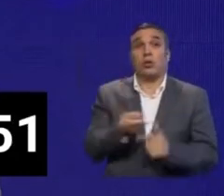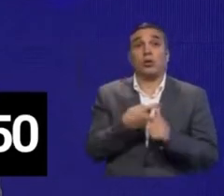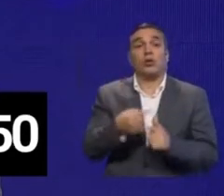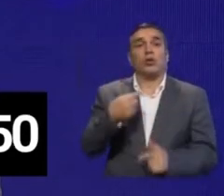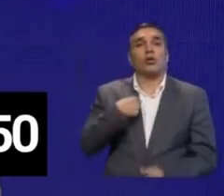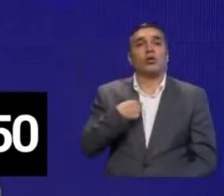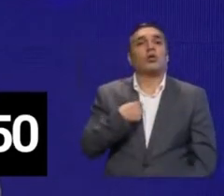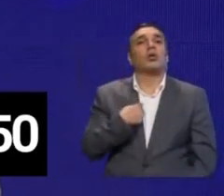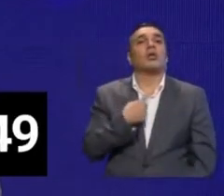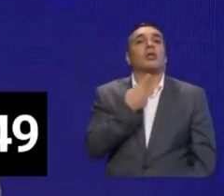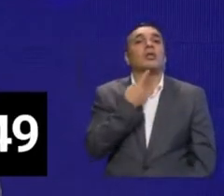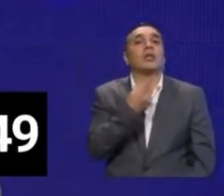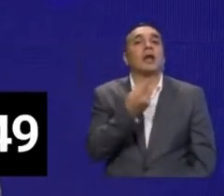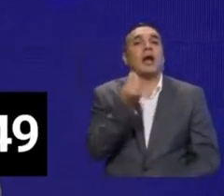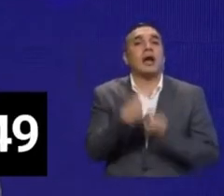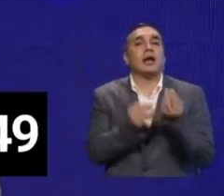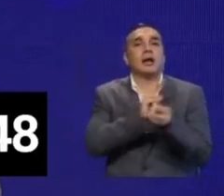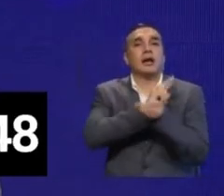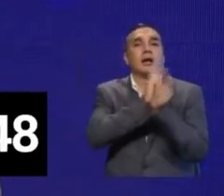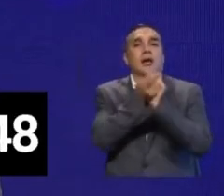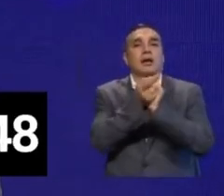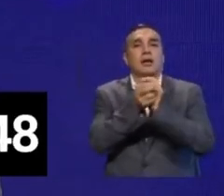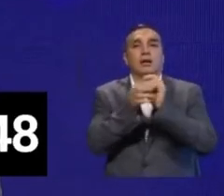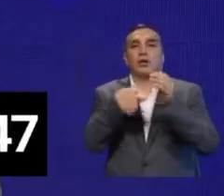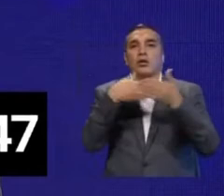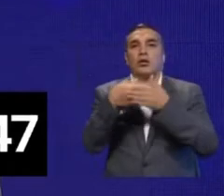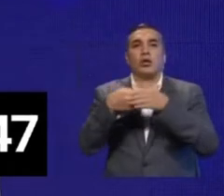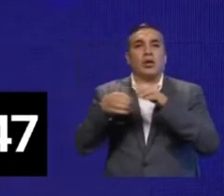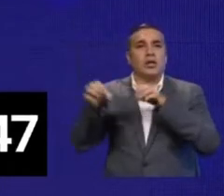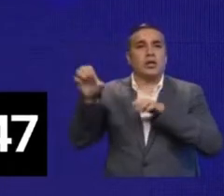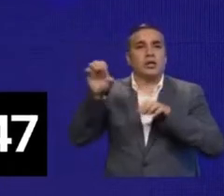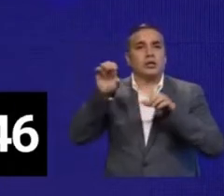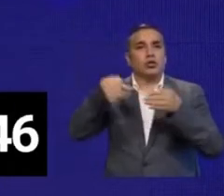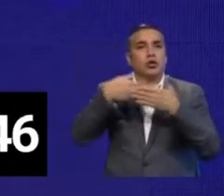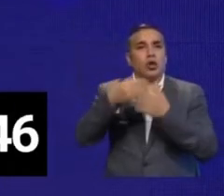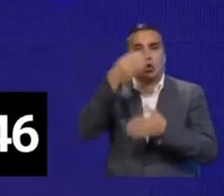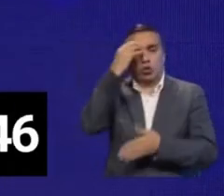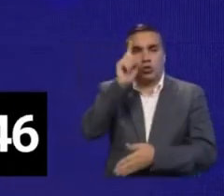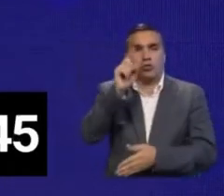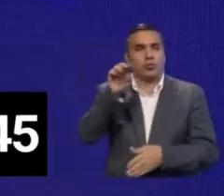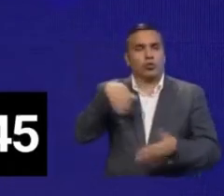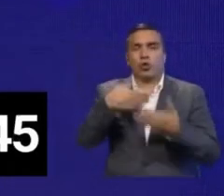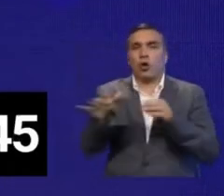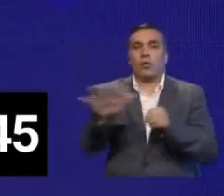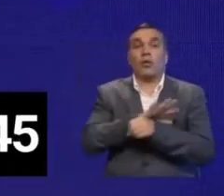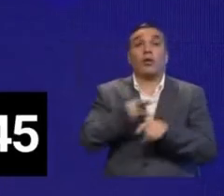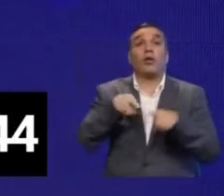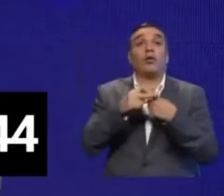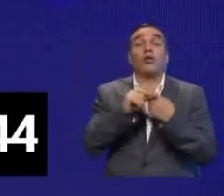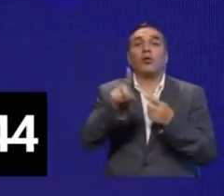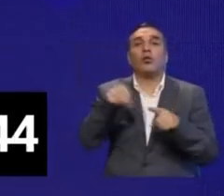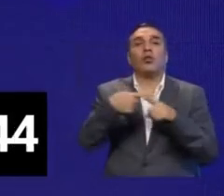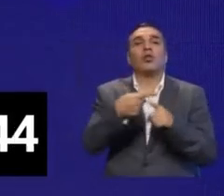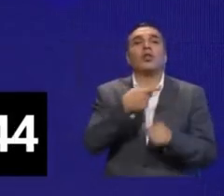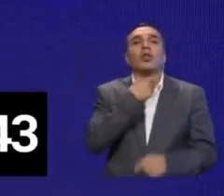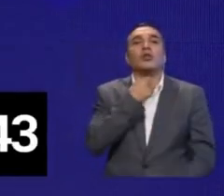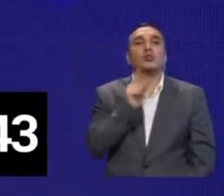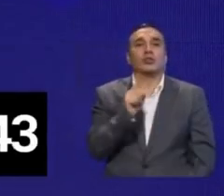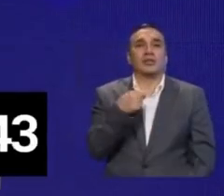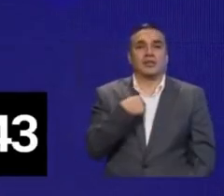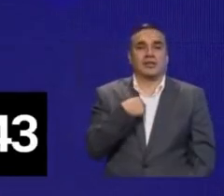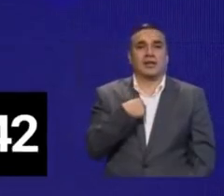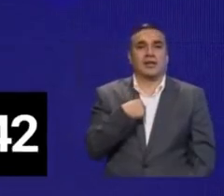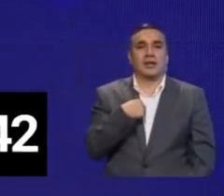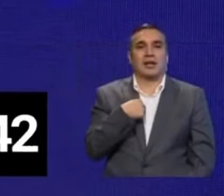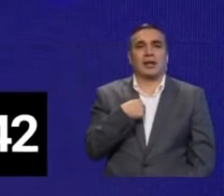yo he dicho que lo que hay que hacer es una reforma estructural a la educación, y esta reforma estructural tiene que ir a partir de la vocación. ¿Qué tenemos hoy? Y